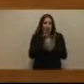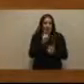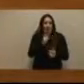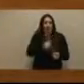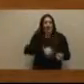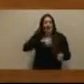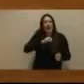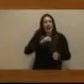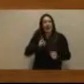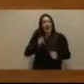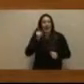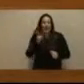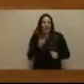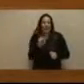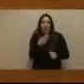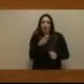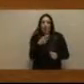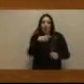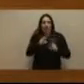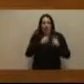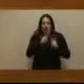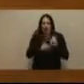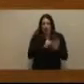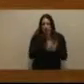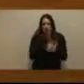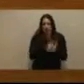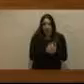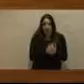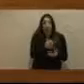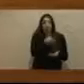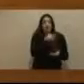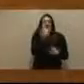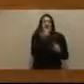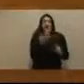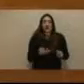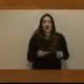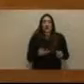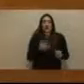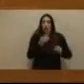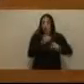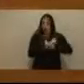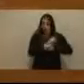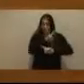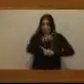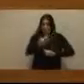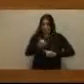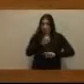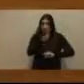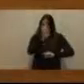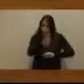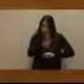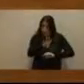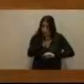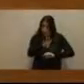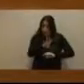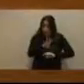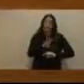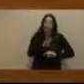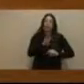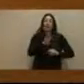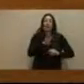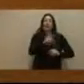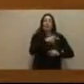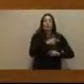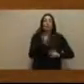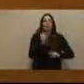gerente. ¿Qué hicieron ustedes? En noviembre de 2014 remiten a la Fiscalía un